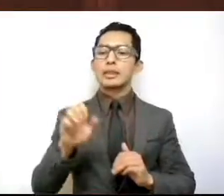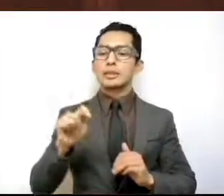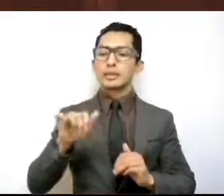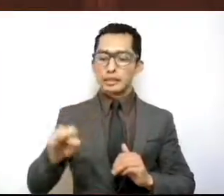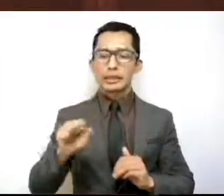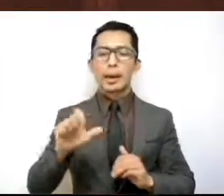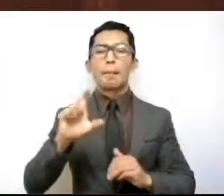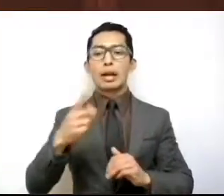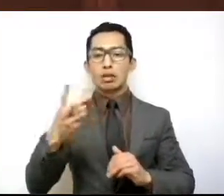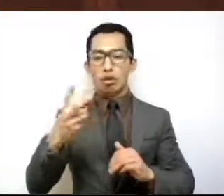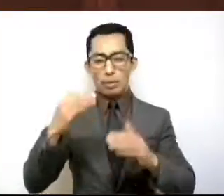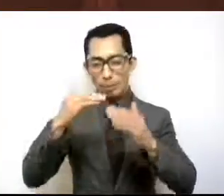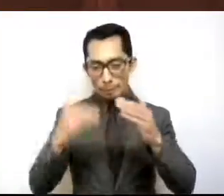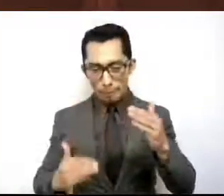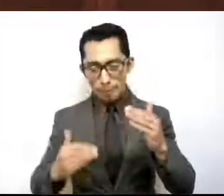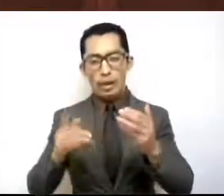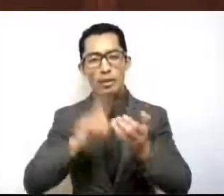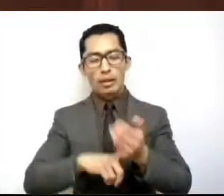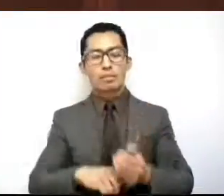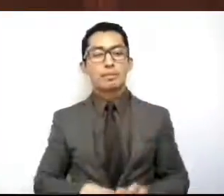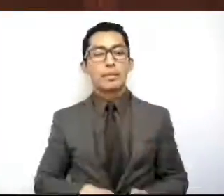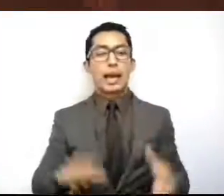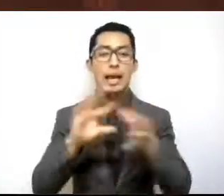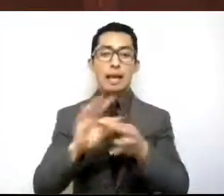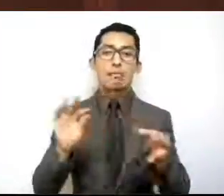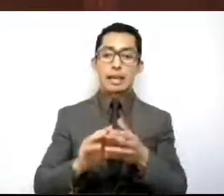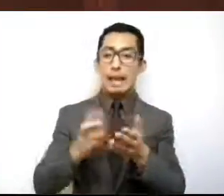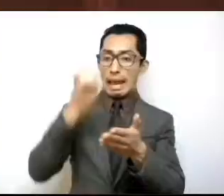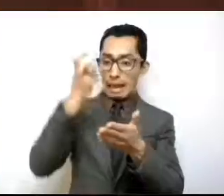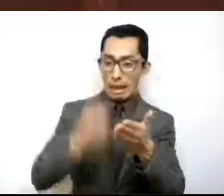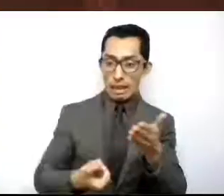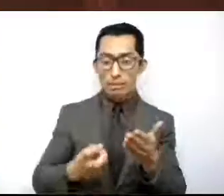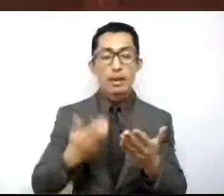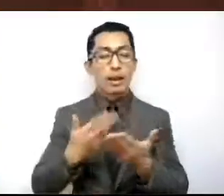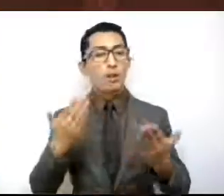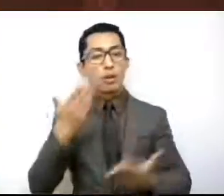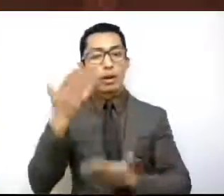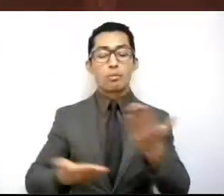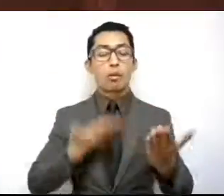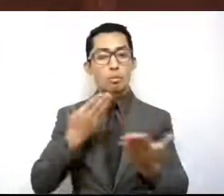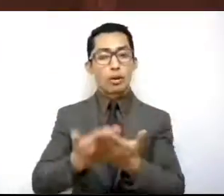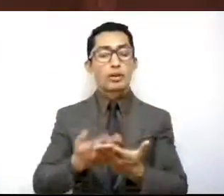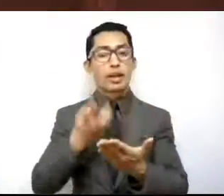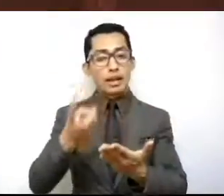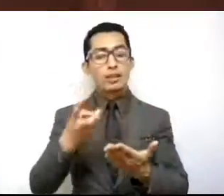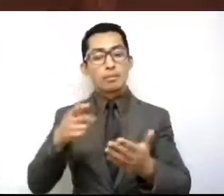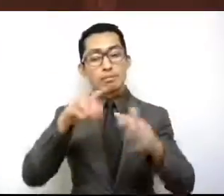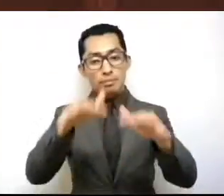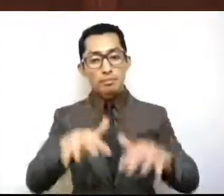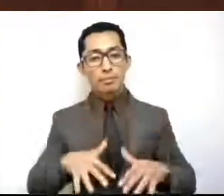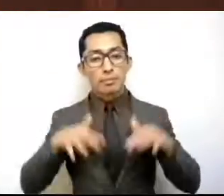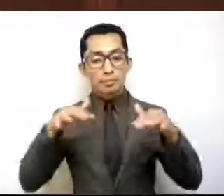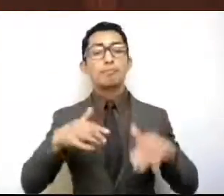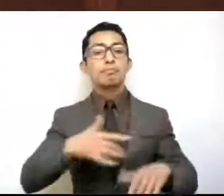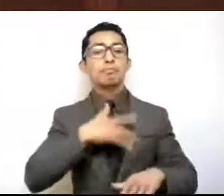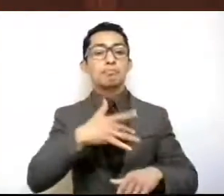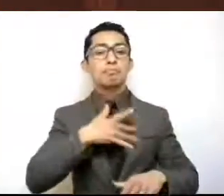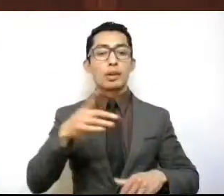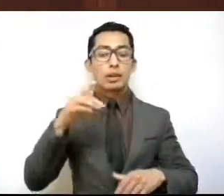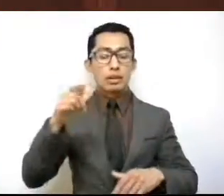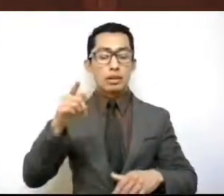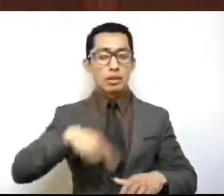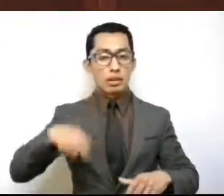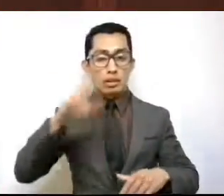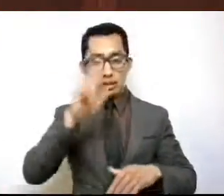22 fracciones. Por lo antes expuesto, se somete la presente iniciativa a la consideración de este honorable